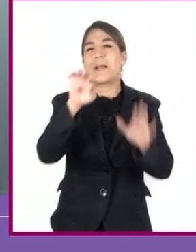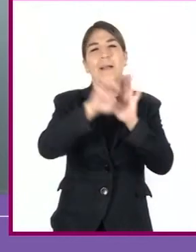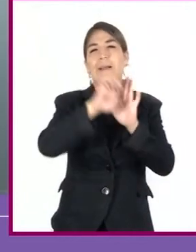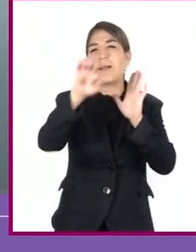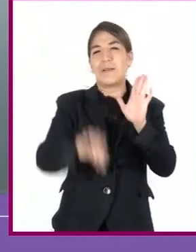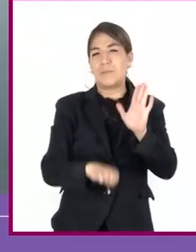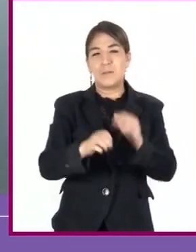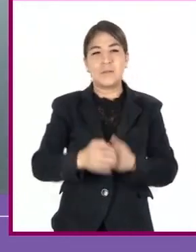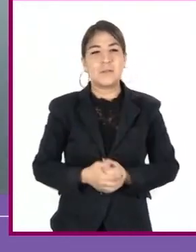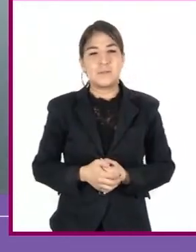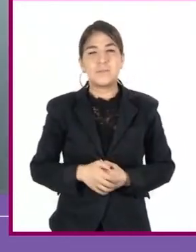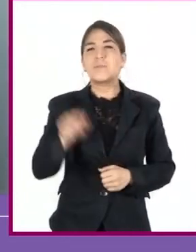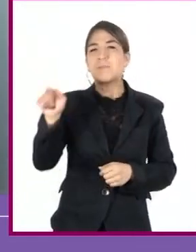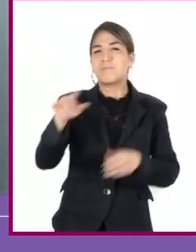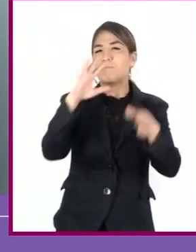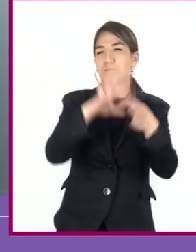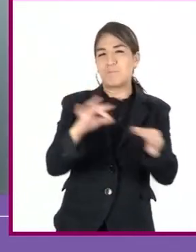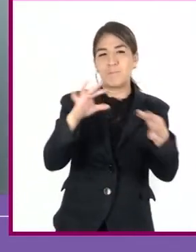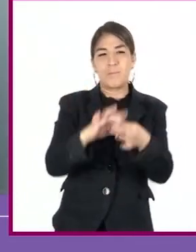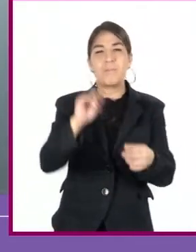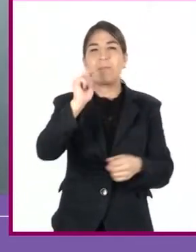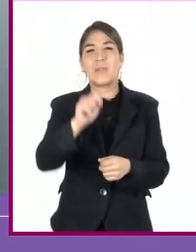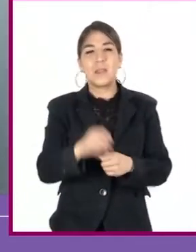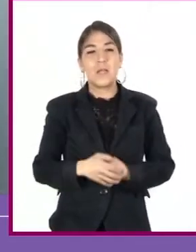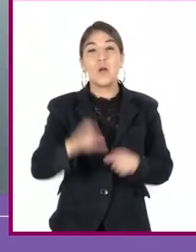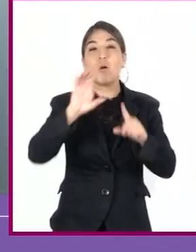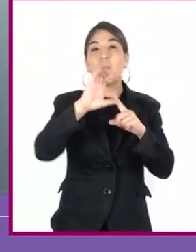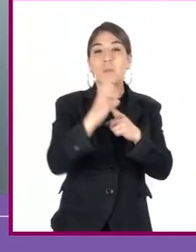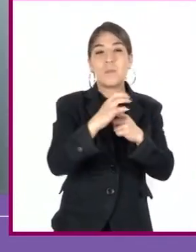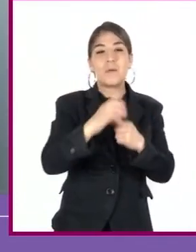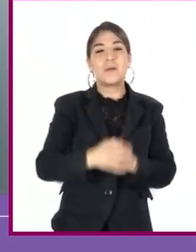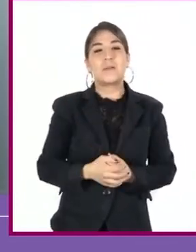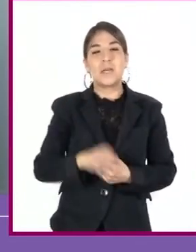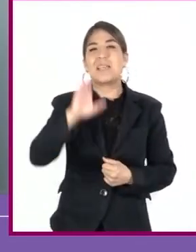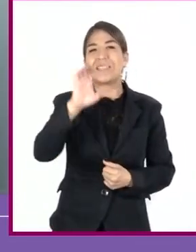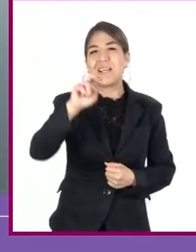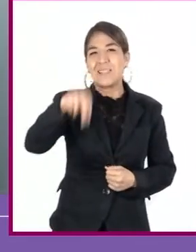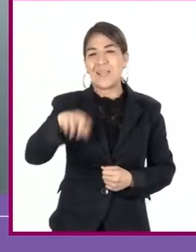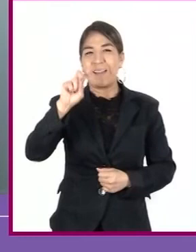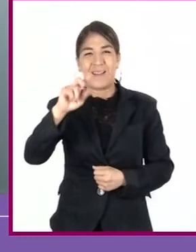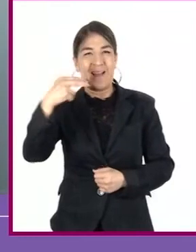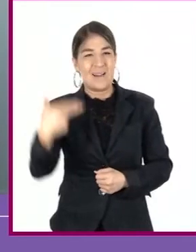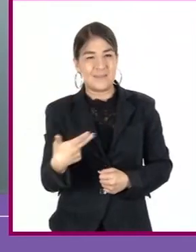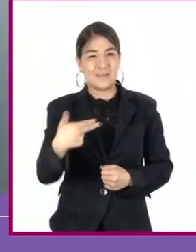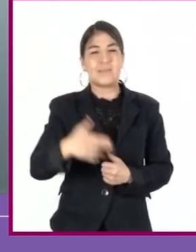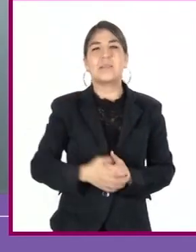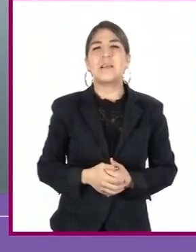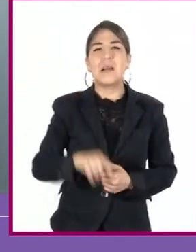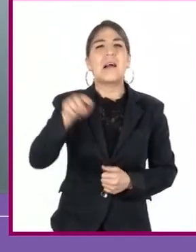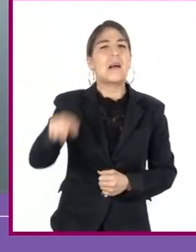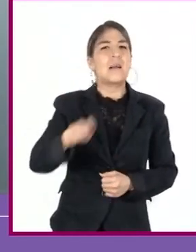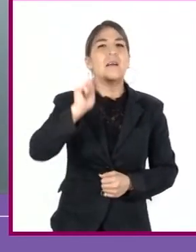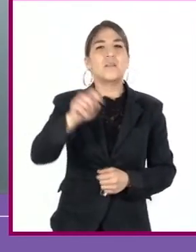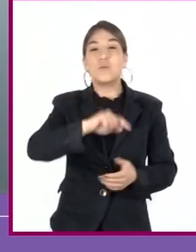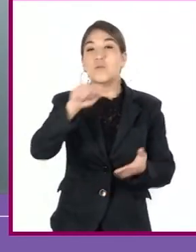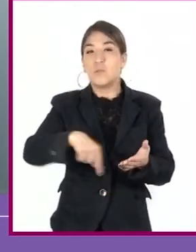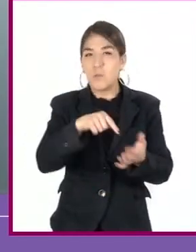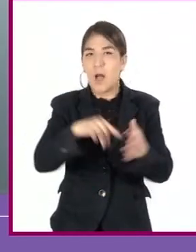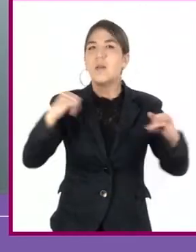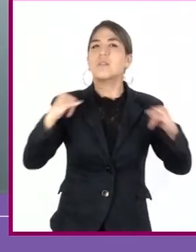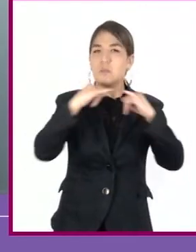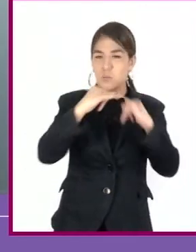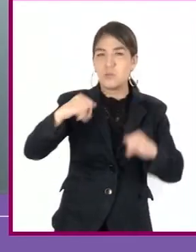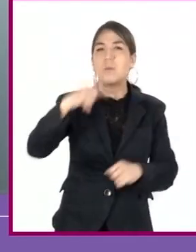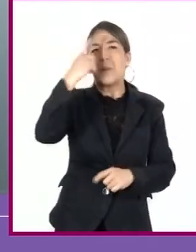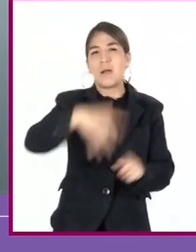ejemplo, mencionaría a la Comisión Nacional de Derechos Humanos, que es un organismo